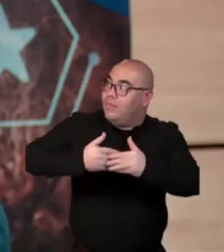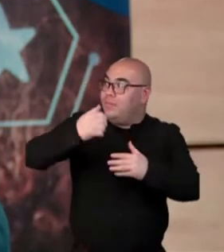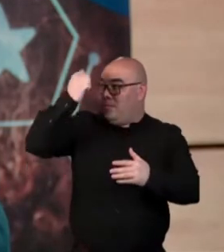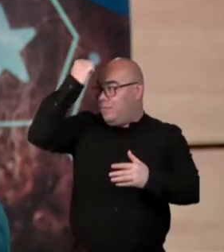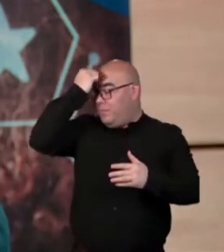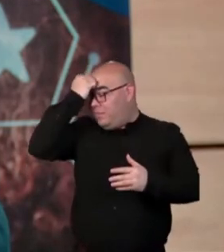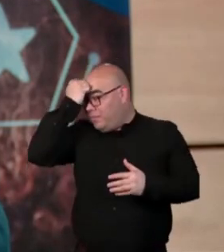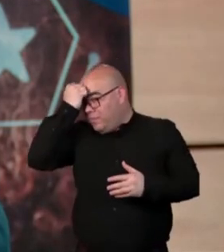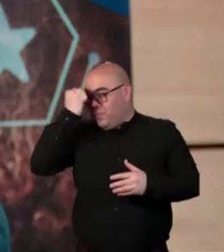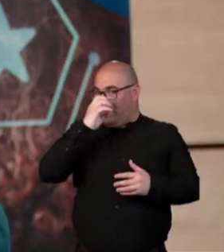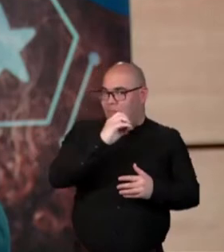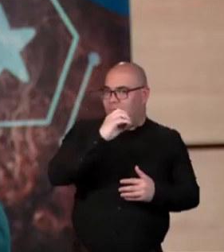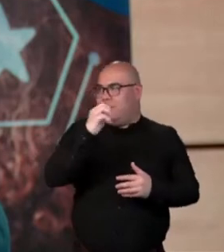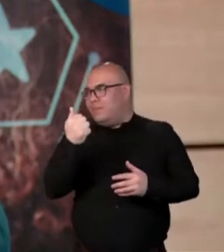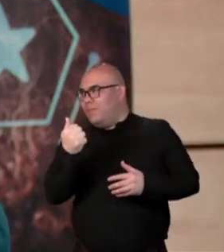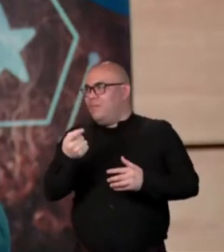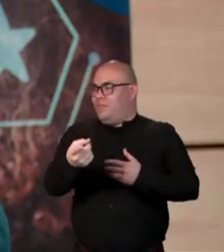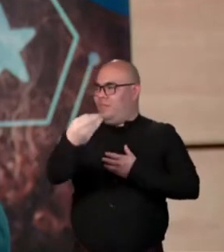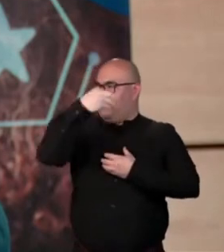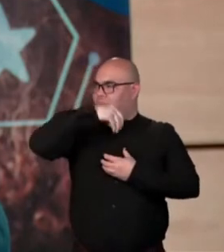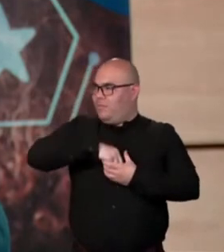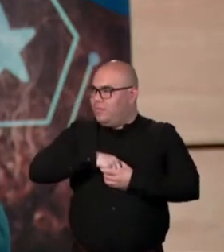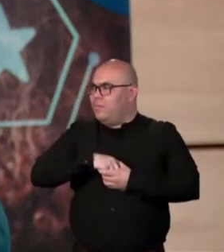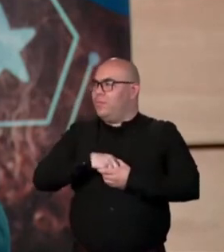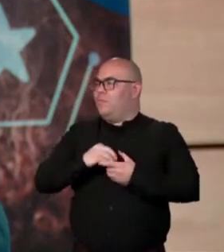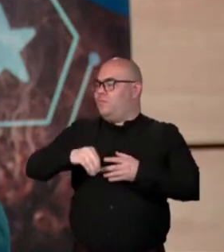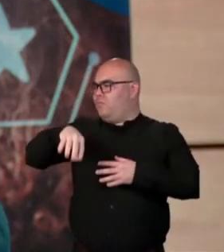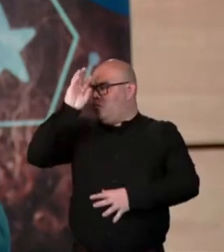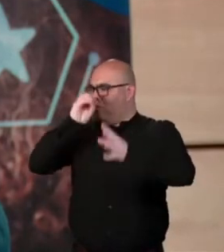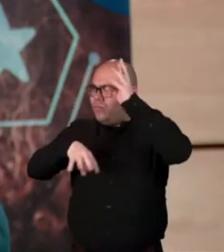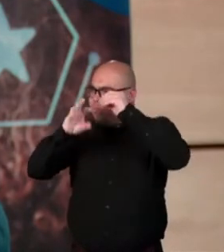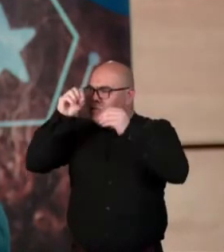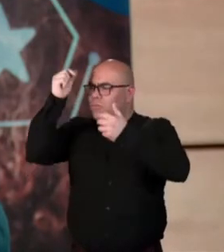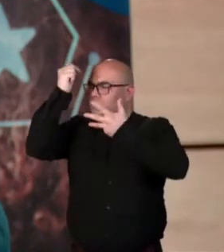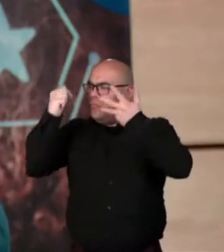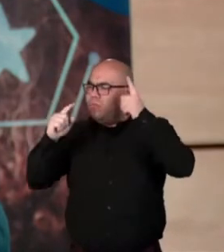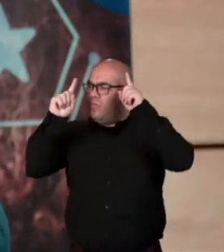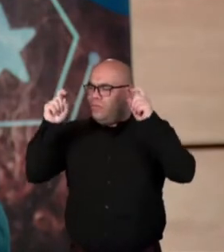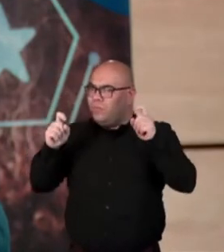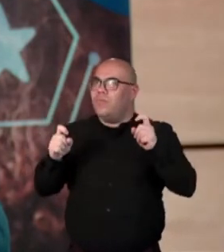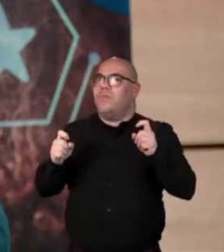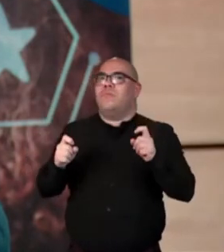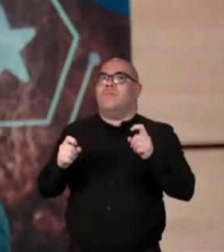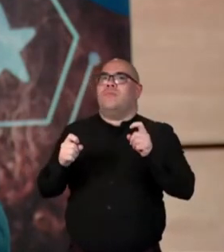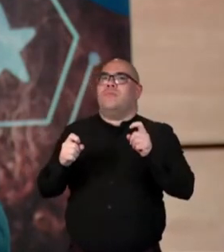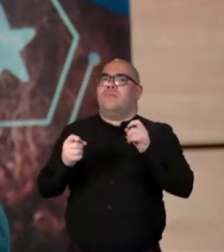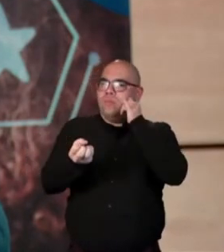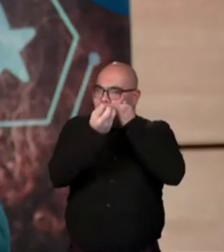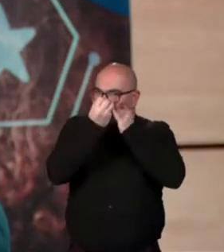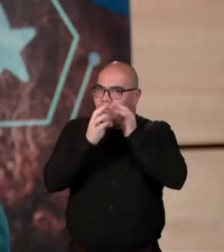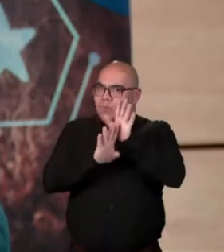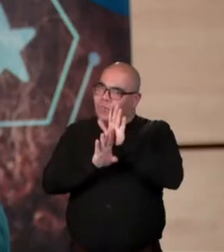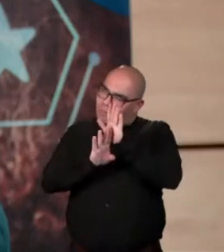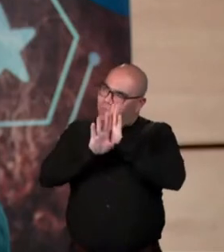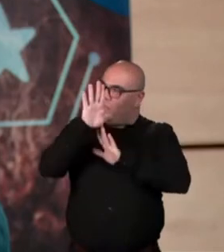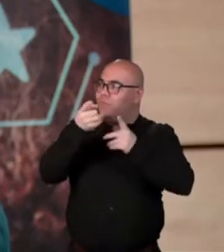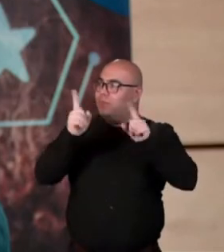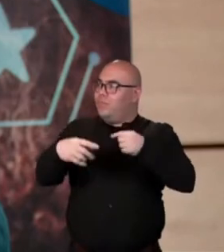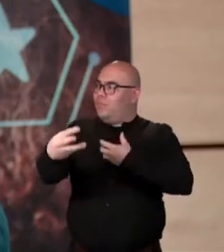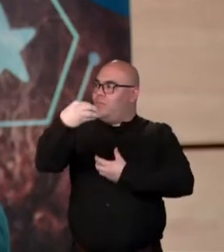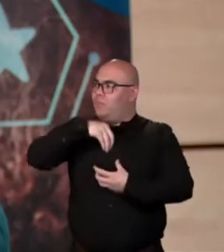se empoderan aprenden sobre cómo desarrollar pedagogía y reconocen la importancia de hacer